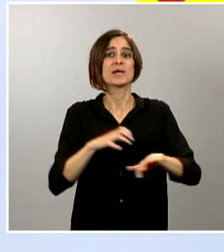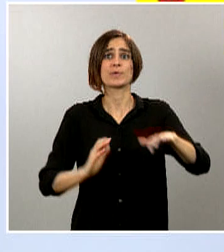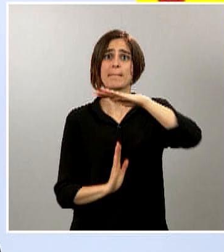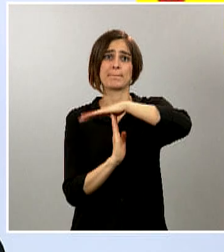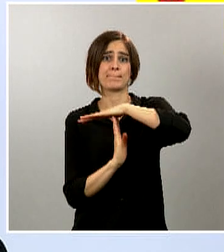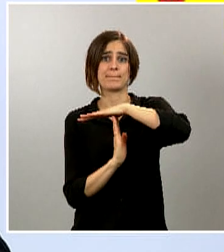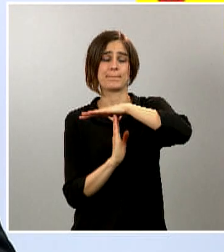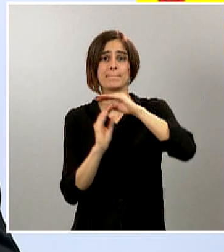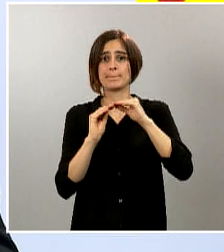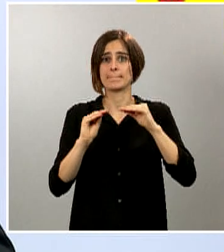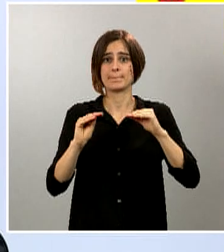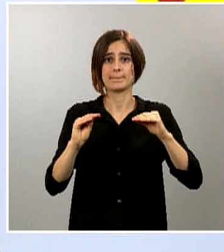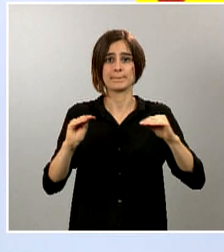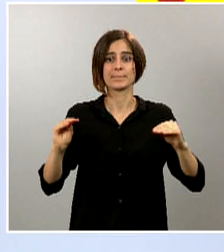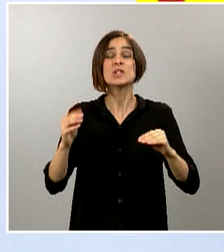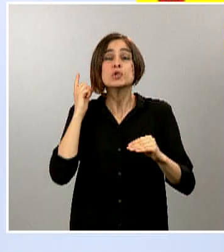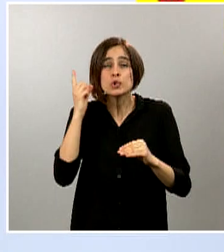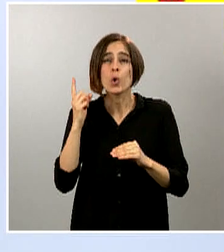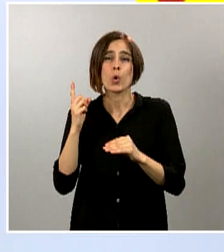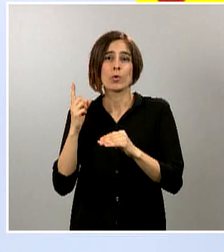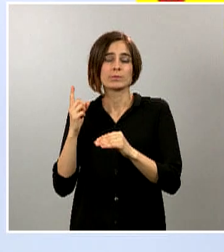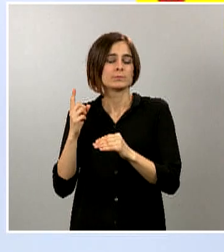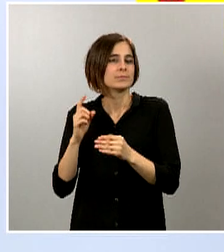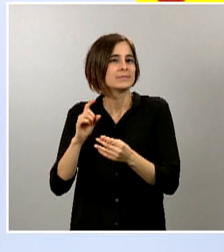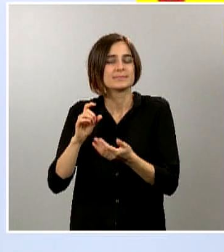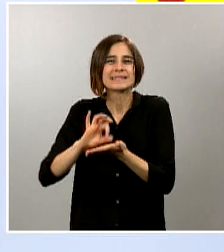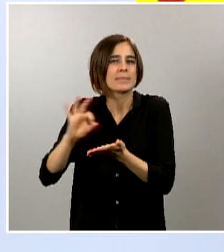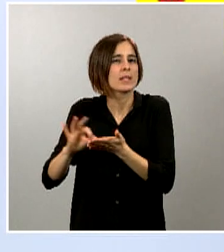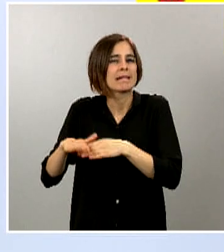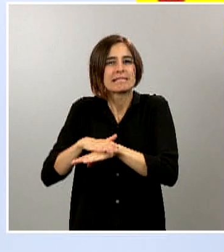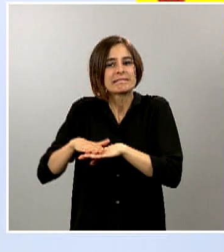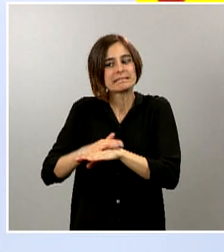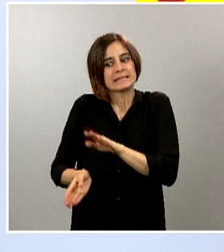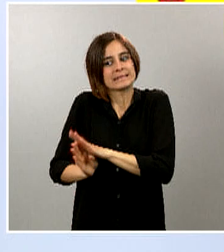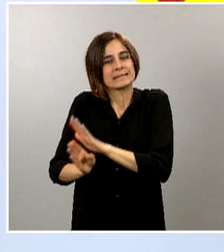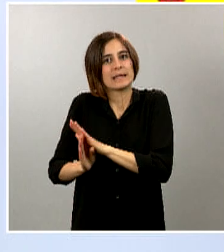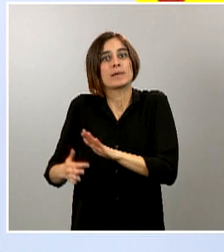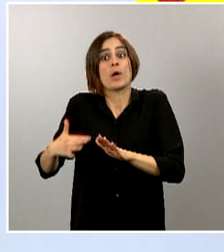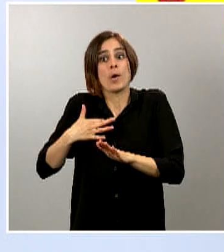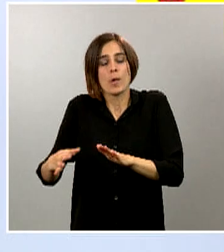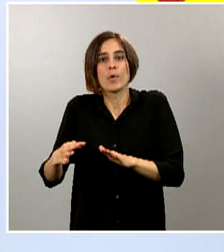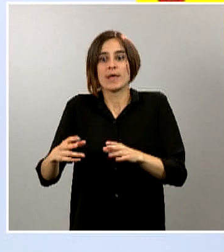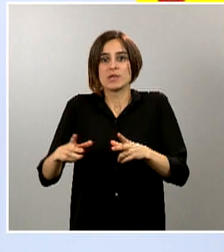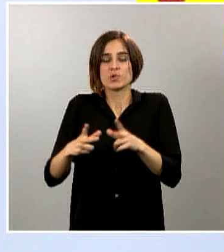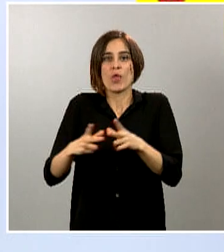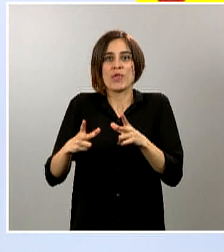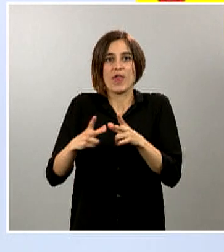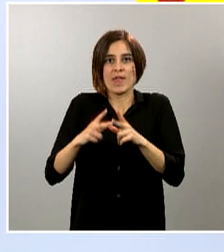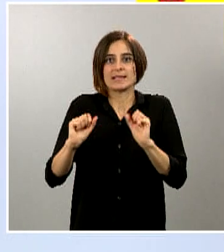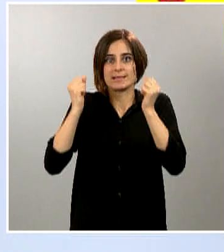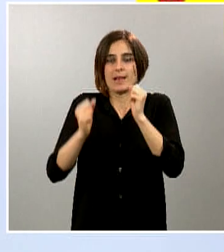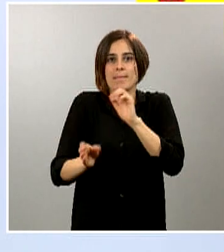los imprescindibles para mantener las constantes vitales de nuestra sociedad. Es evidente que esta crisis tendrá